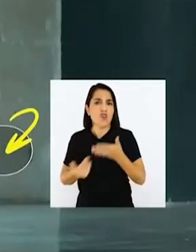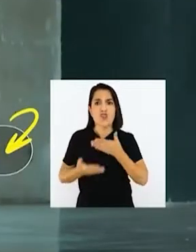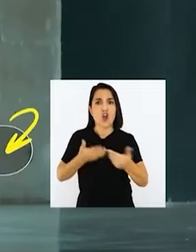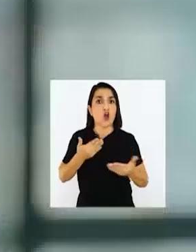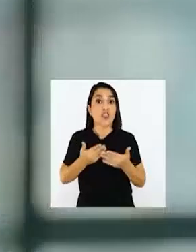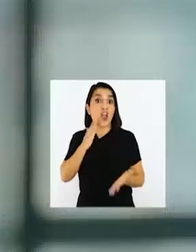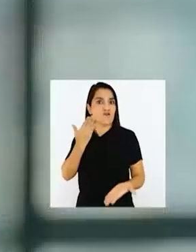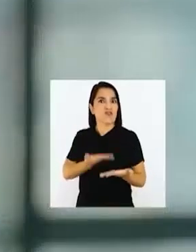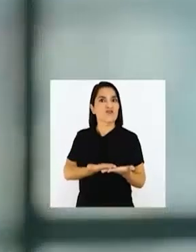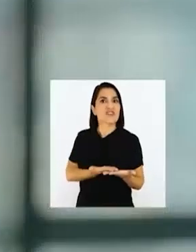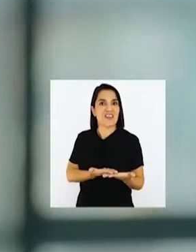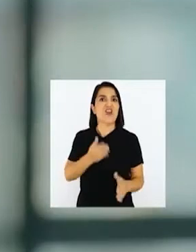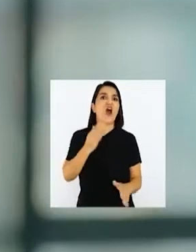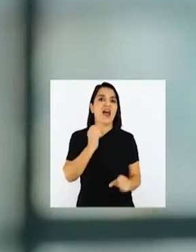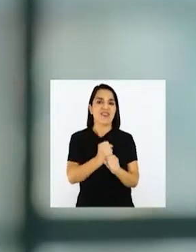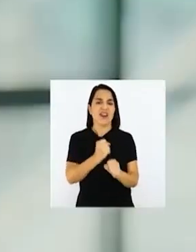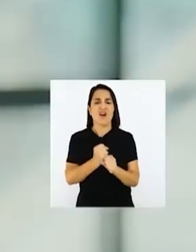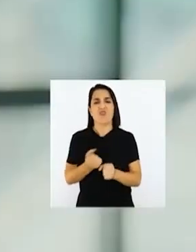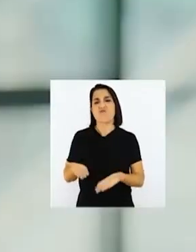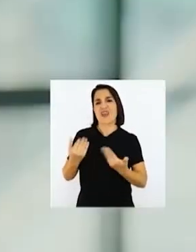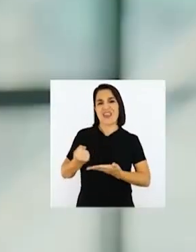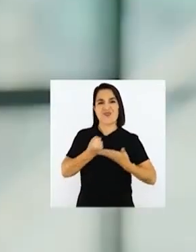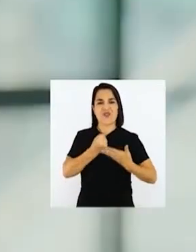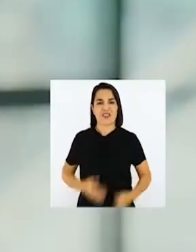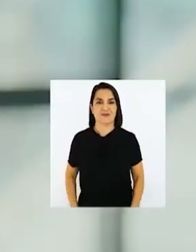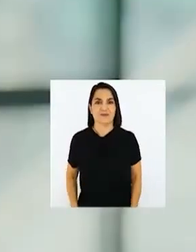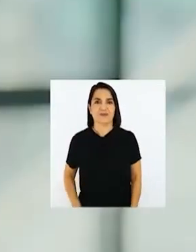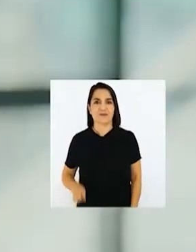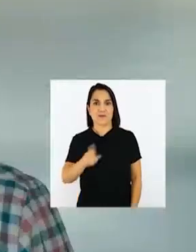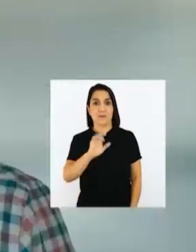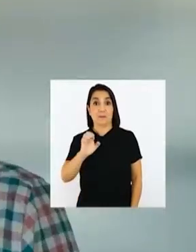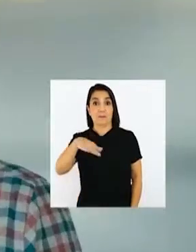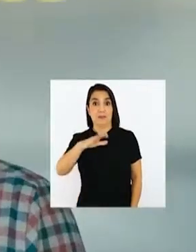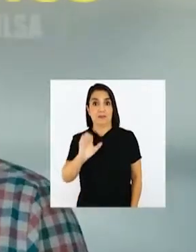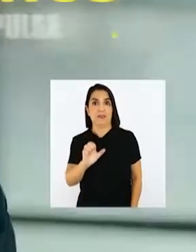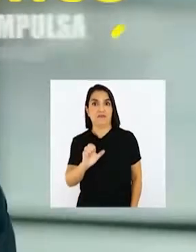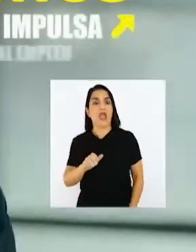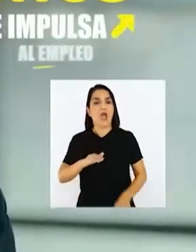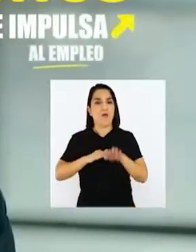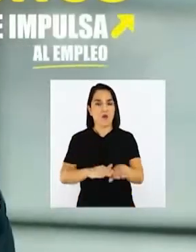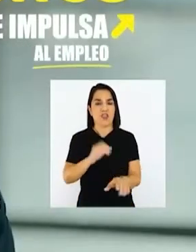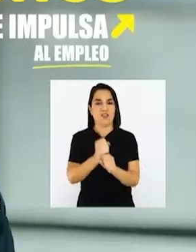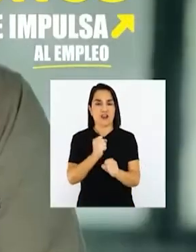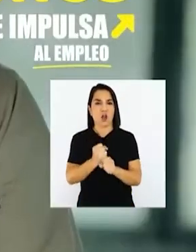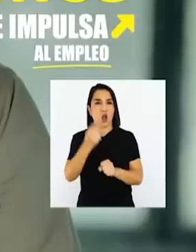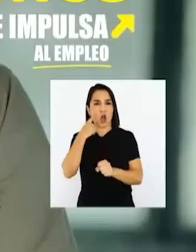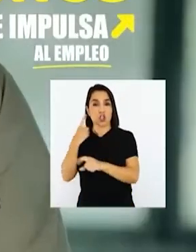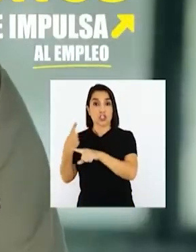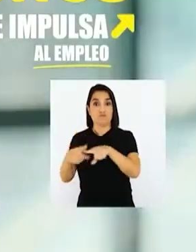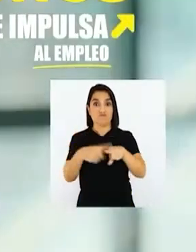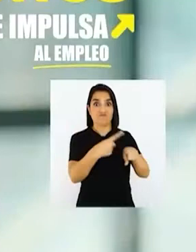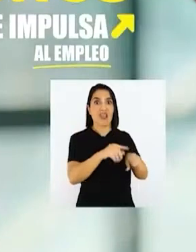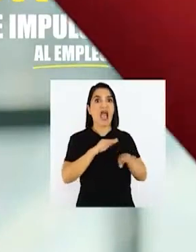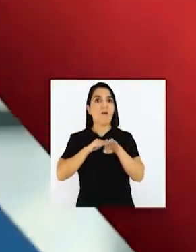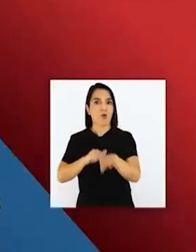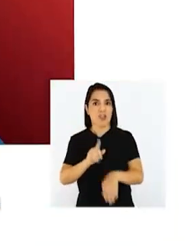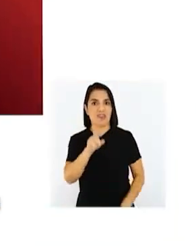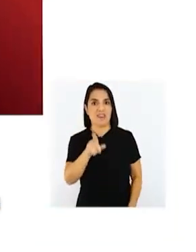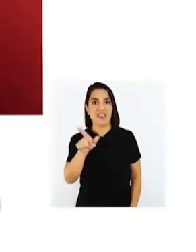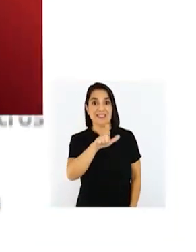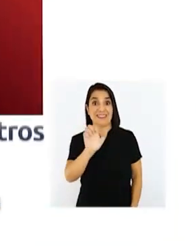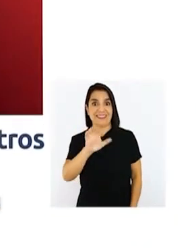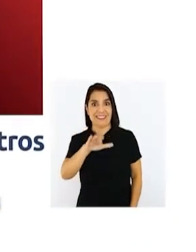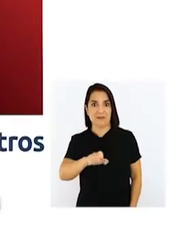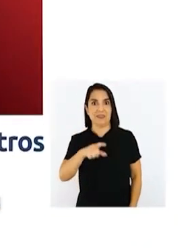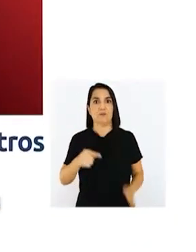cómo buscar, o los subsidios al empleo. Pucha que sirven. Cense te impulsa al empleo. Conoce las múltiples formas que tenemos para